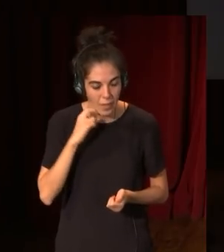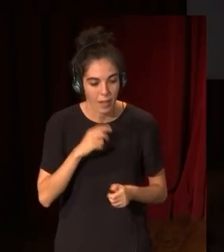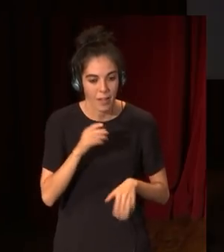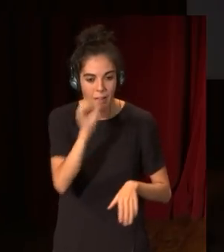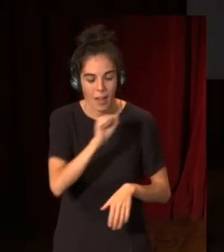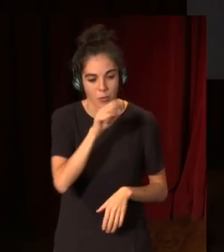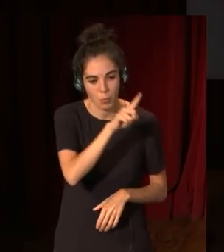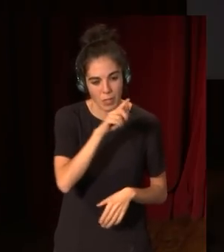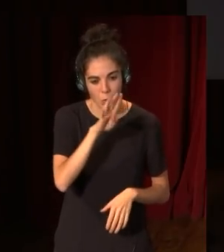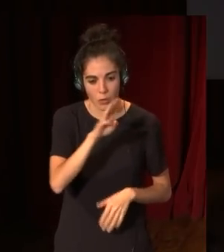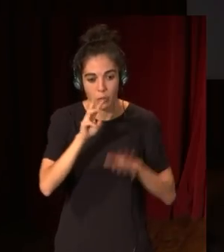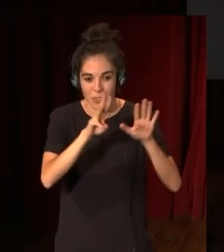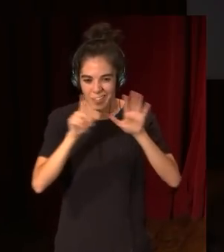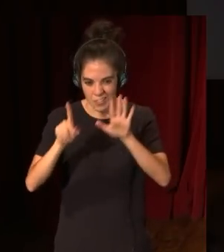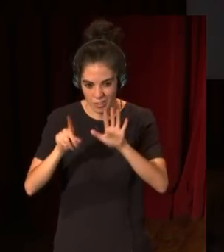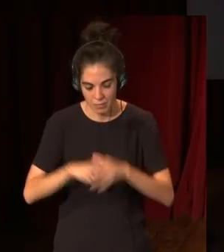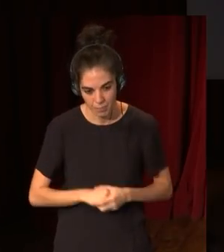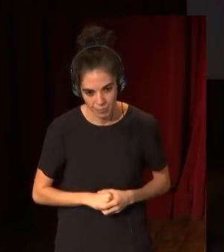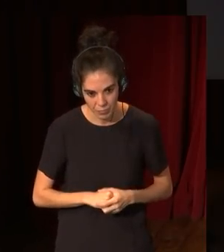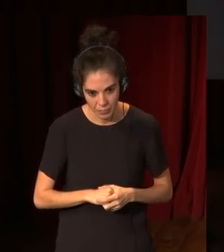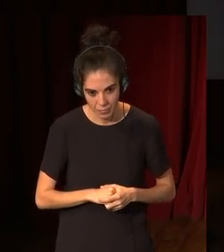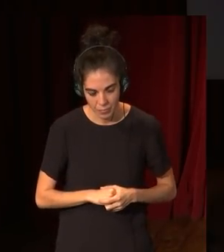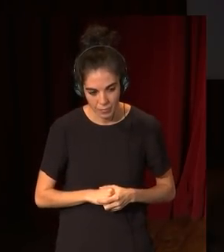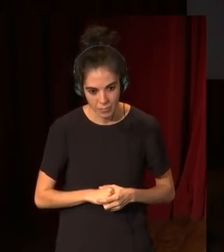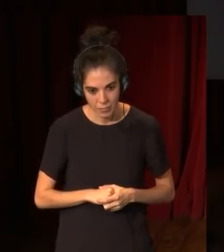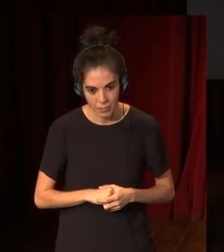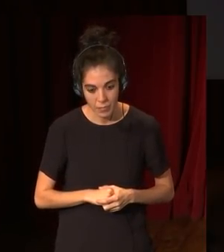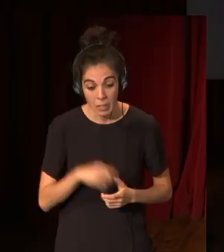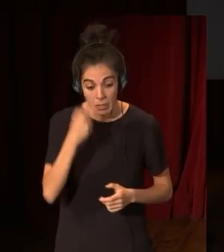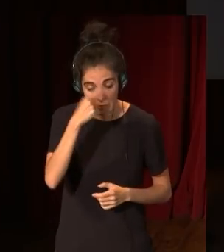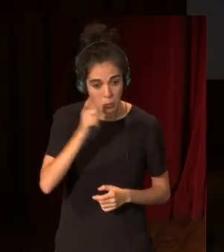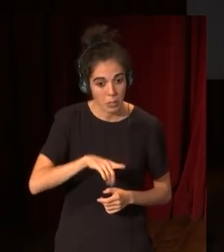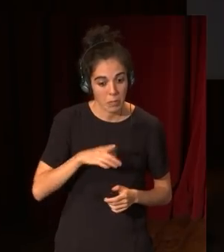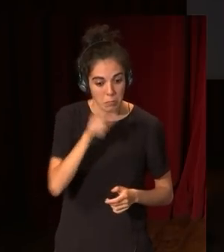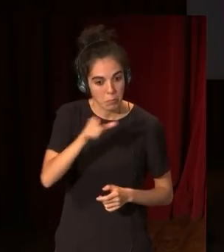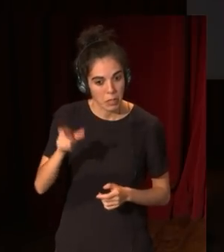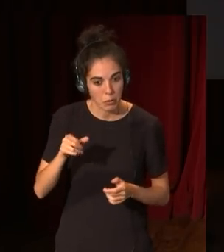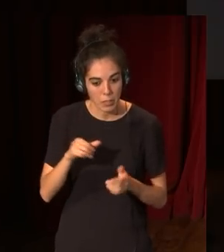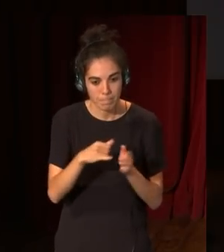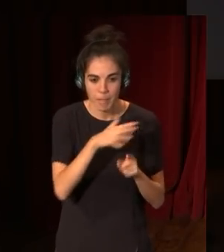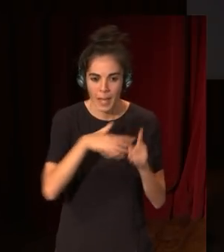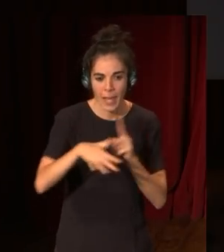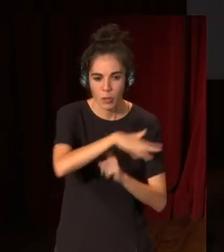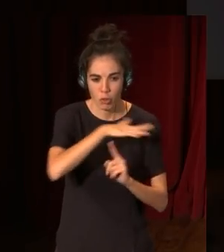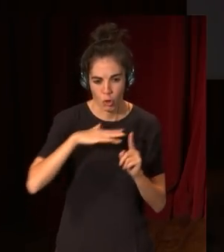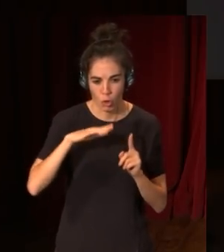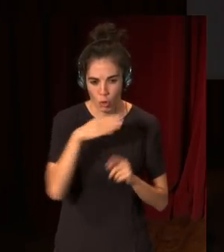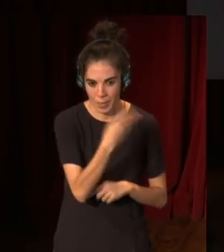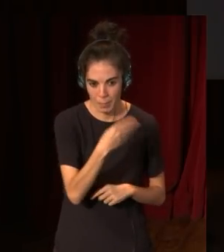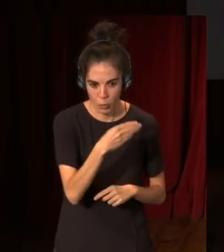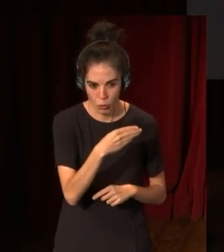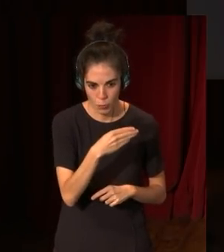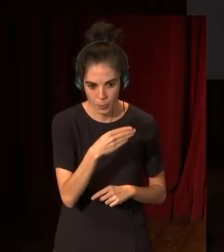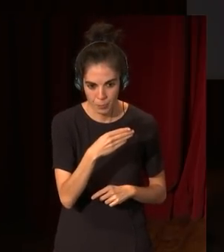1486 y no sólo eso sabemos que algunos personajes próximos a bermejo algunos de sus comitentes